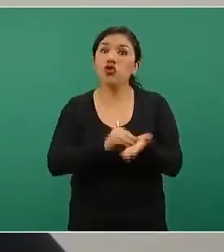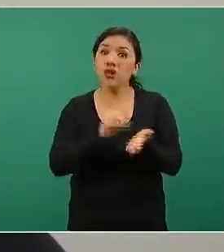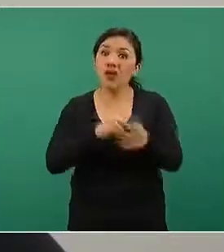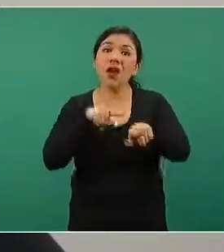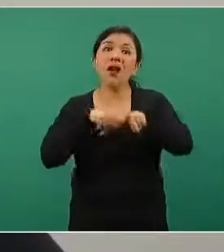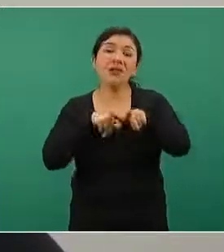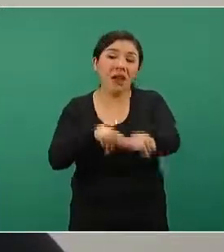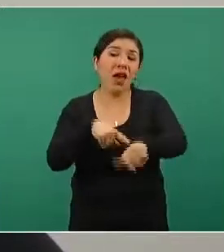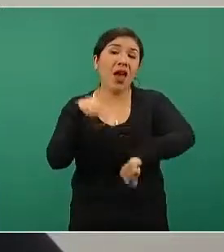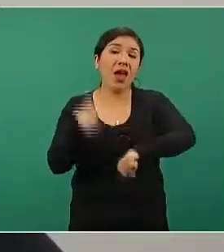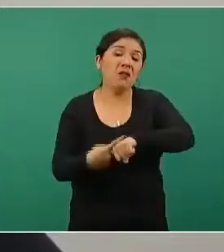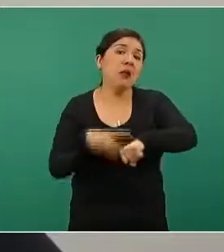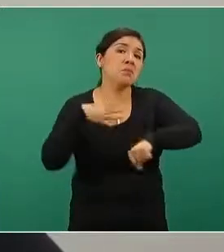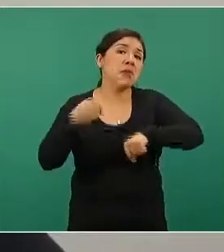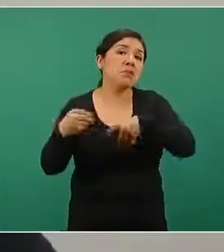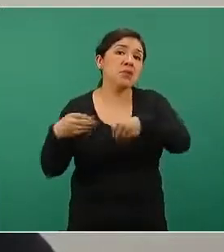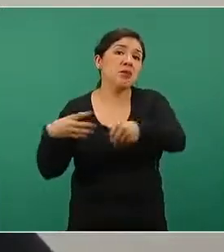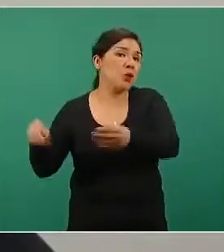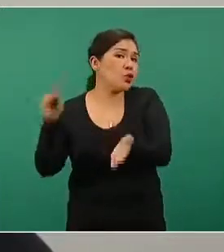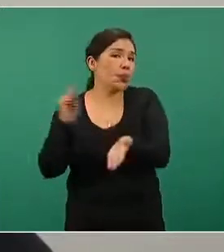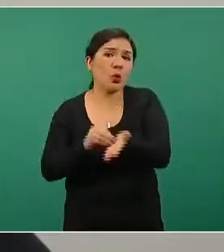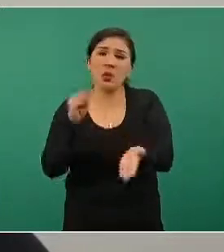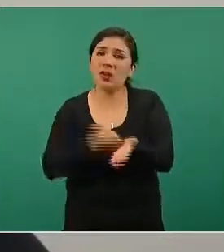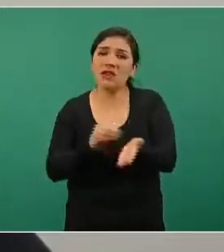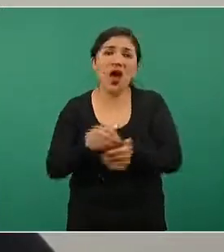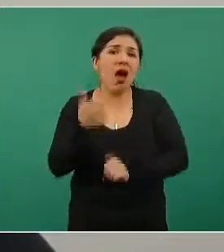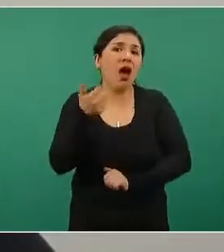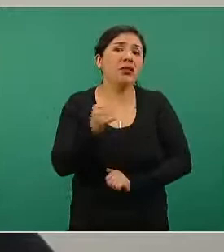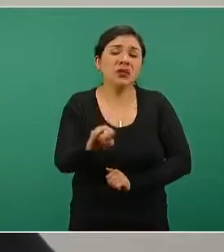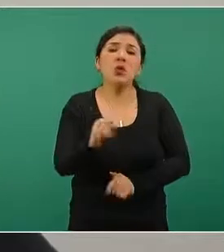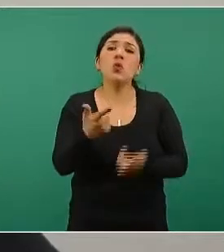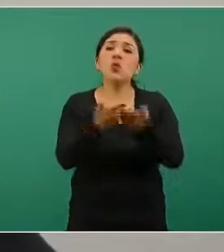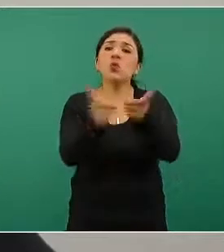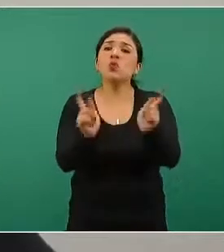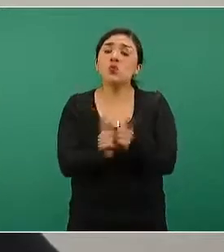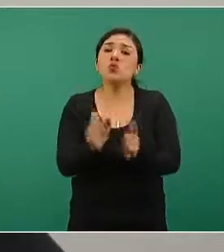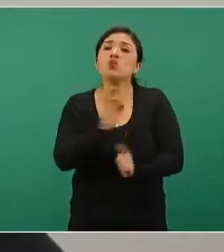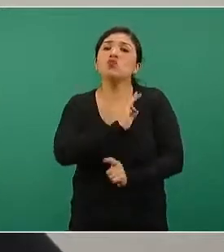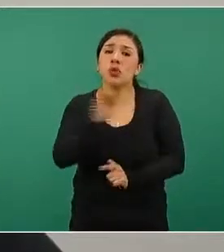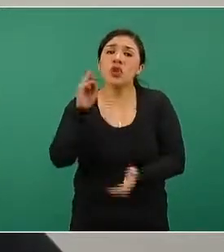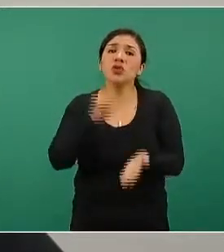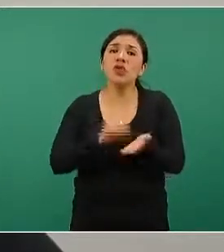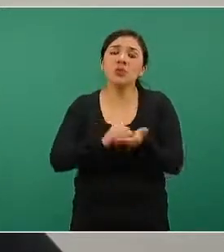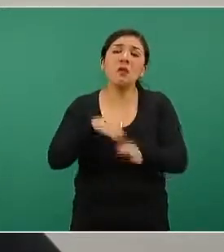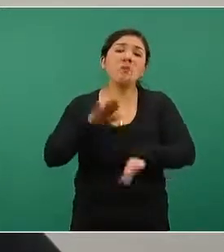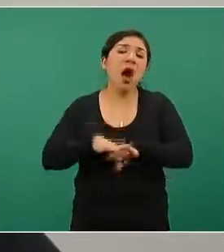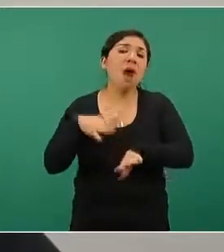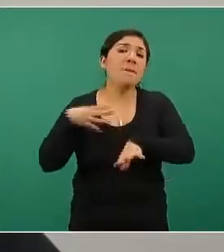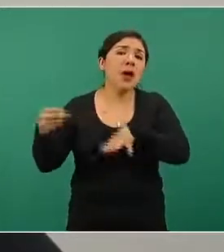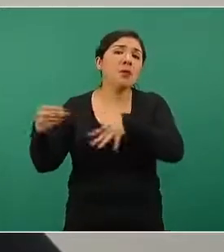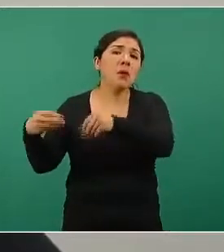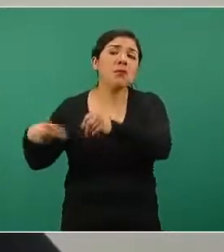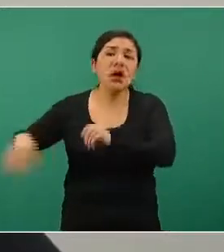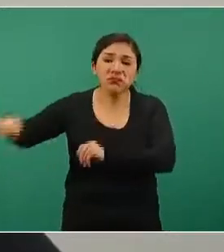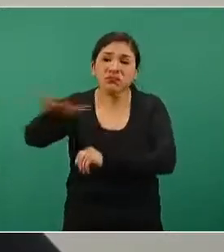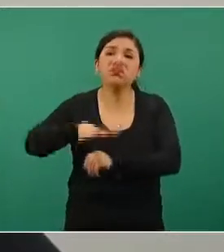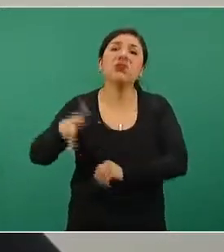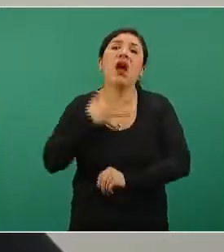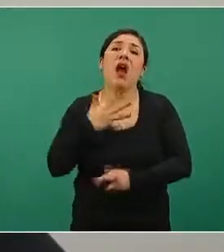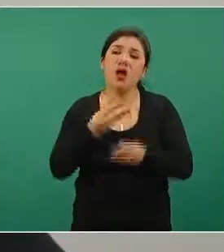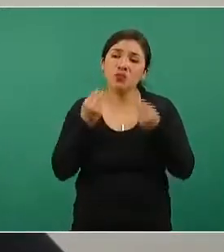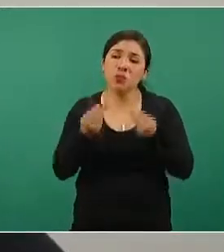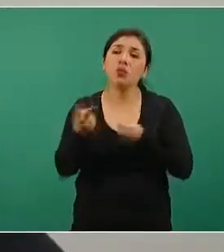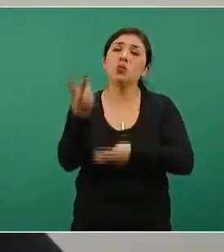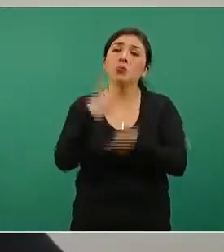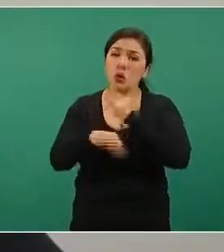continúa activa para efectos del grupo que puede mantener todavía la transmisión y por lo tanto seguir generando más